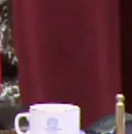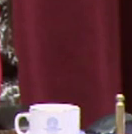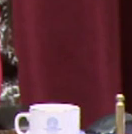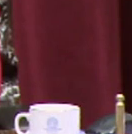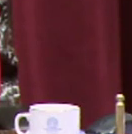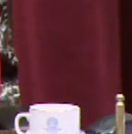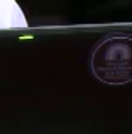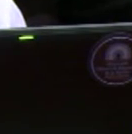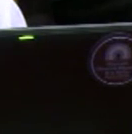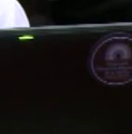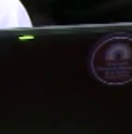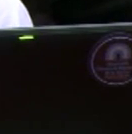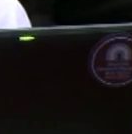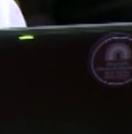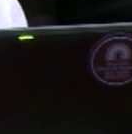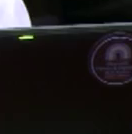Palabra.